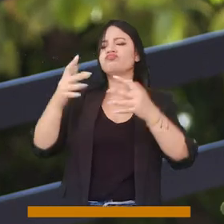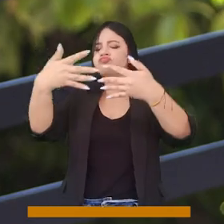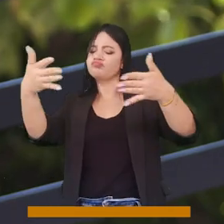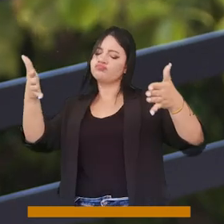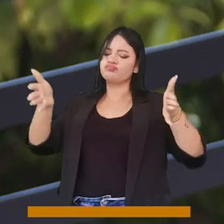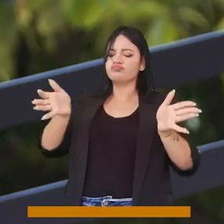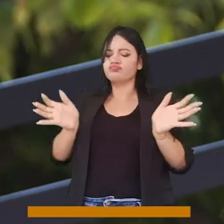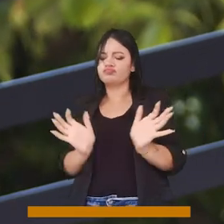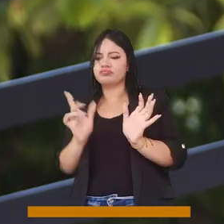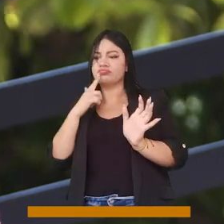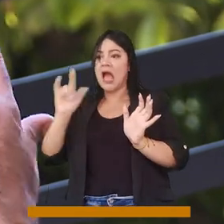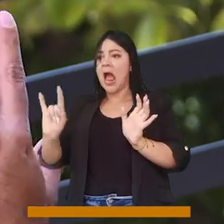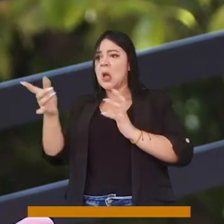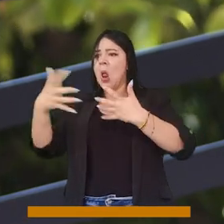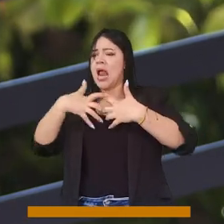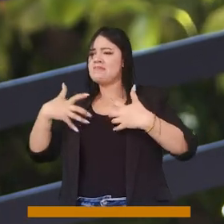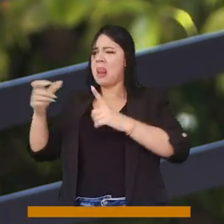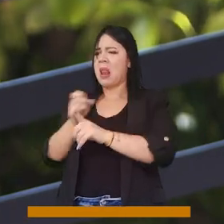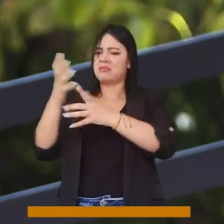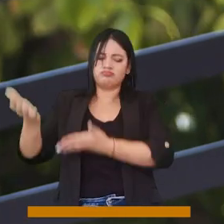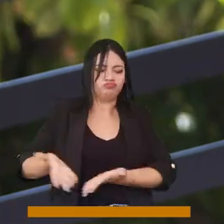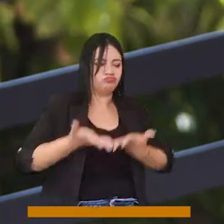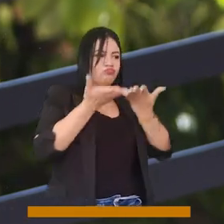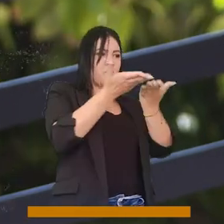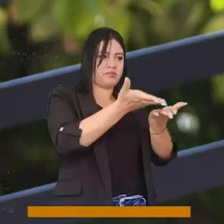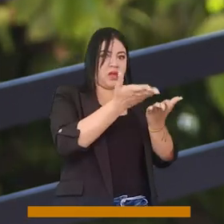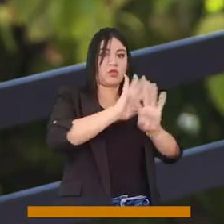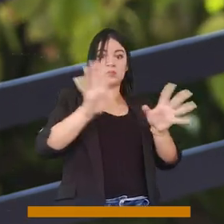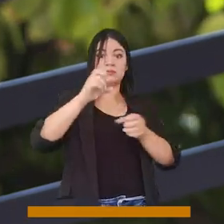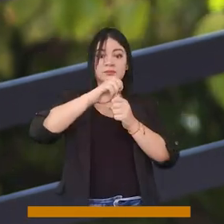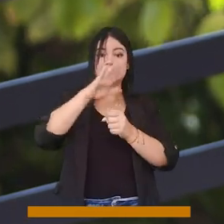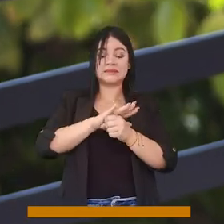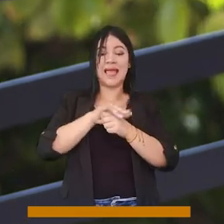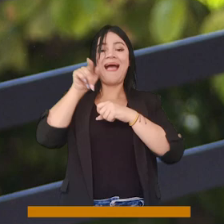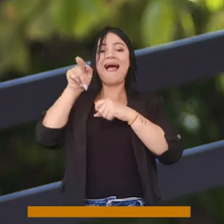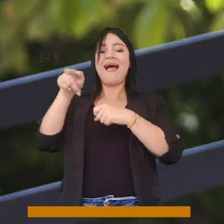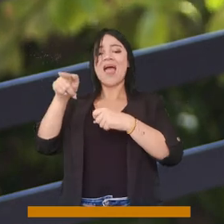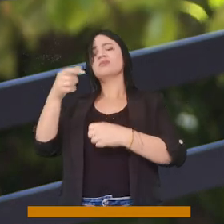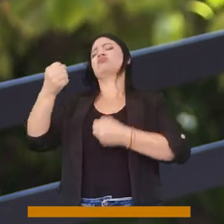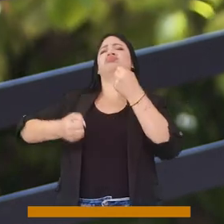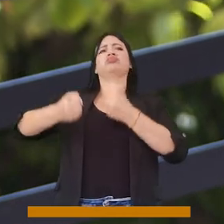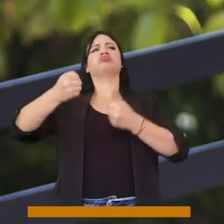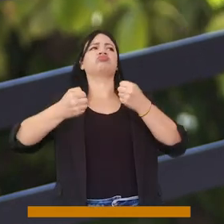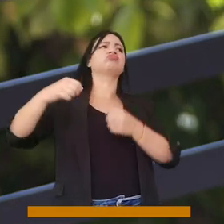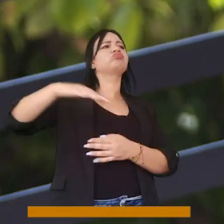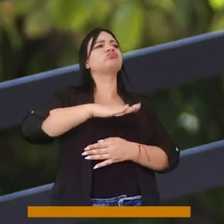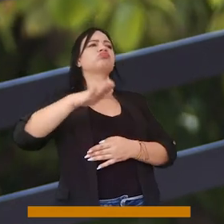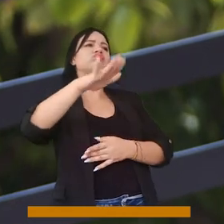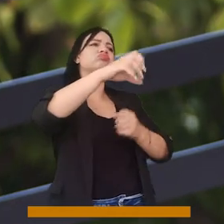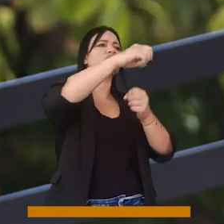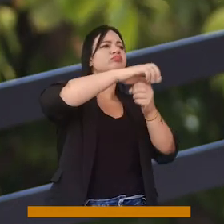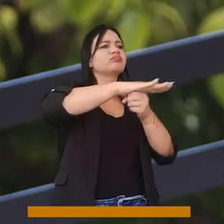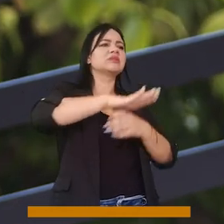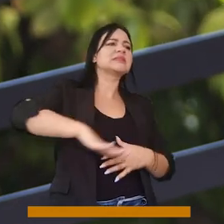debidamente acondicionada y dotada para atender todos estos casos de maltrato animal. Ya no solo en nuestro distrito, sino que esa patrulla podrá